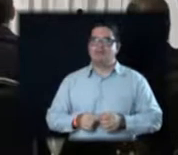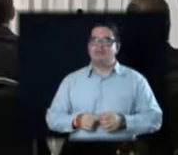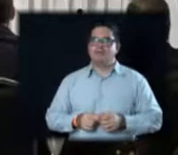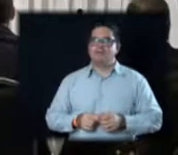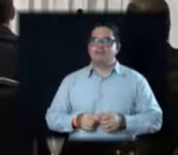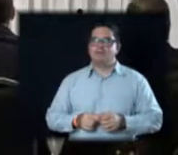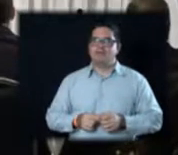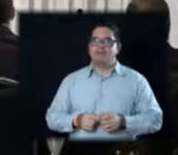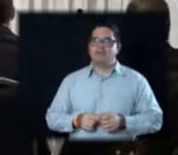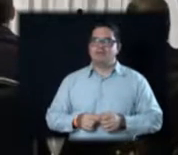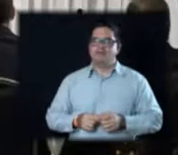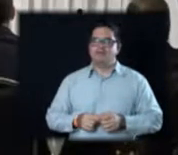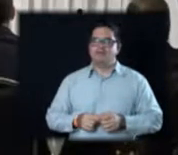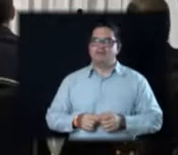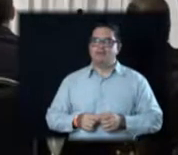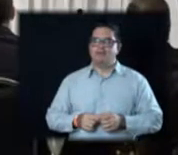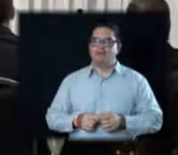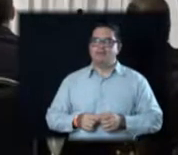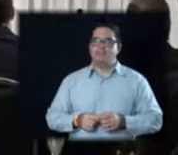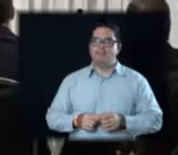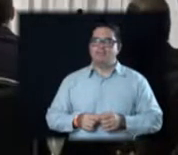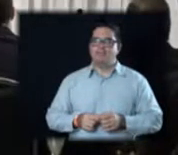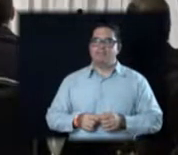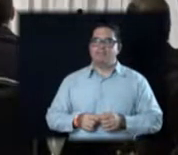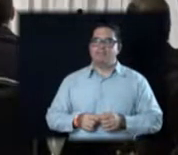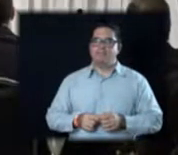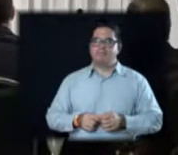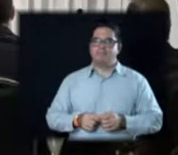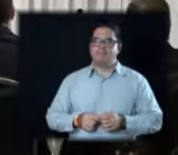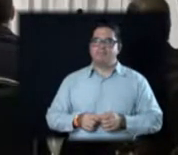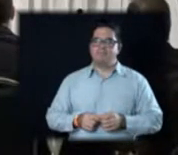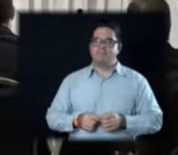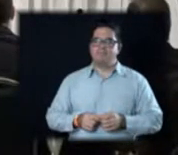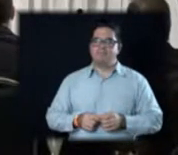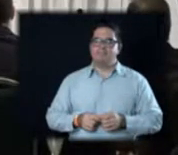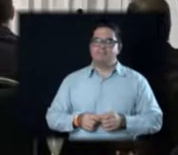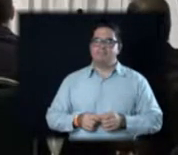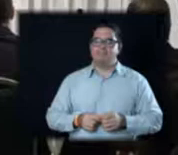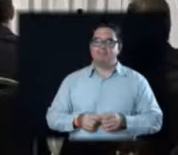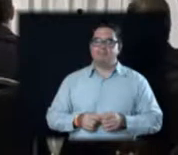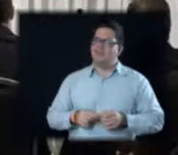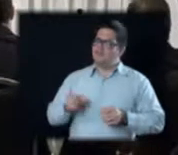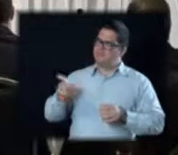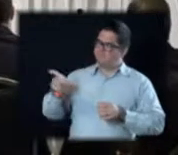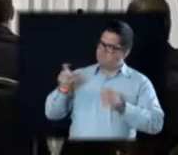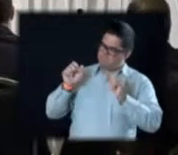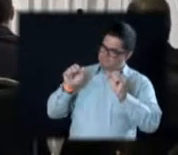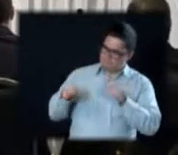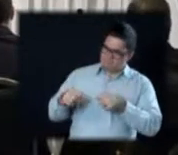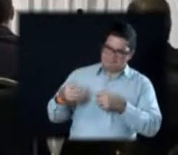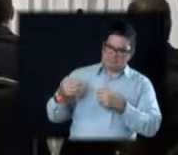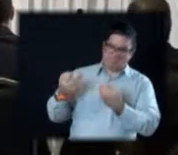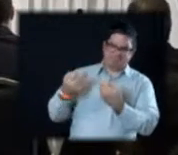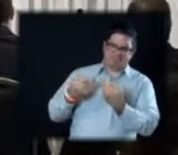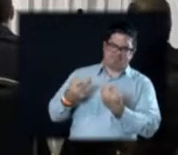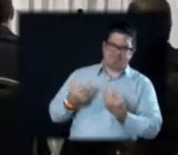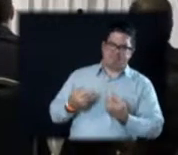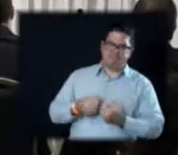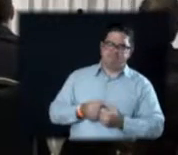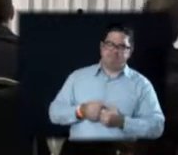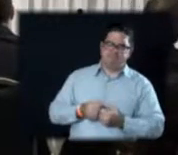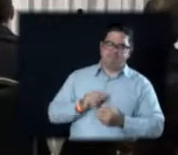Su balance sobresale como grande, y el superintendente puede hablarnos un poco sobre